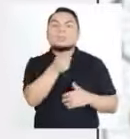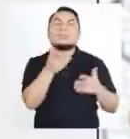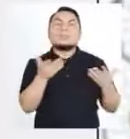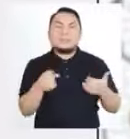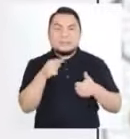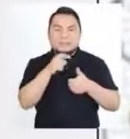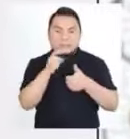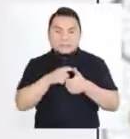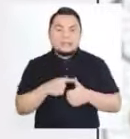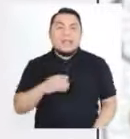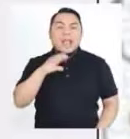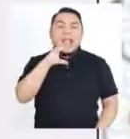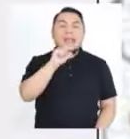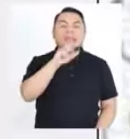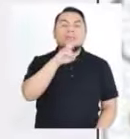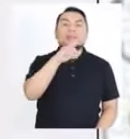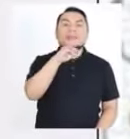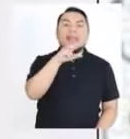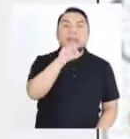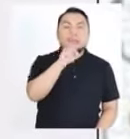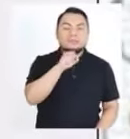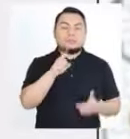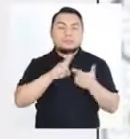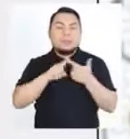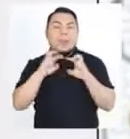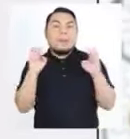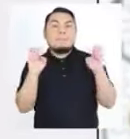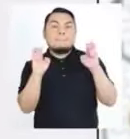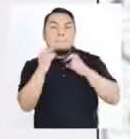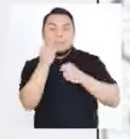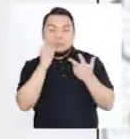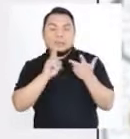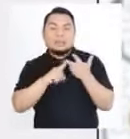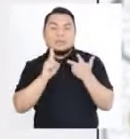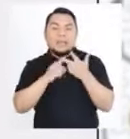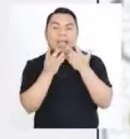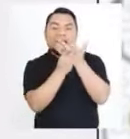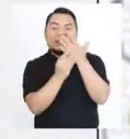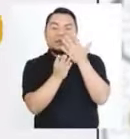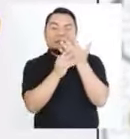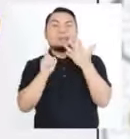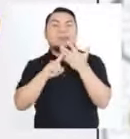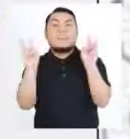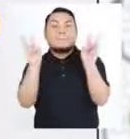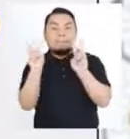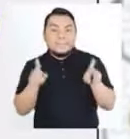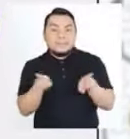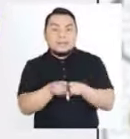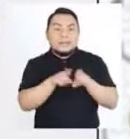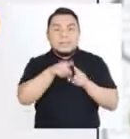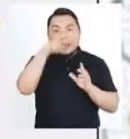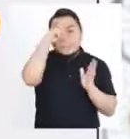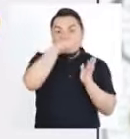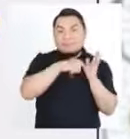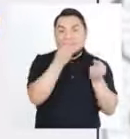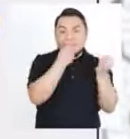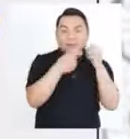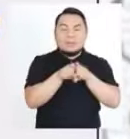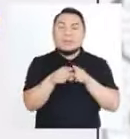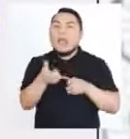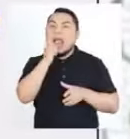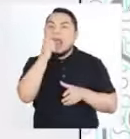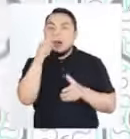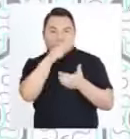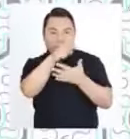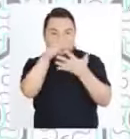debemos consumir están los carbohidratos, las proteínas, las grasas, las vitaminas, los minerales y el agua